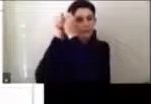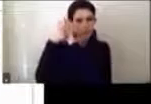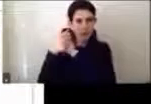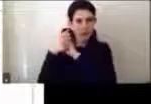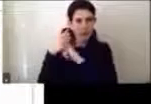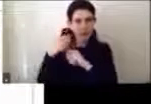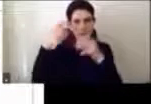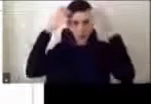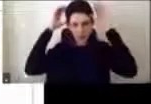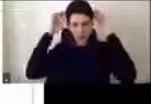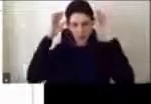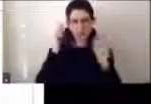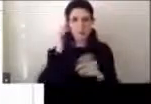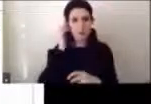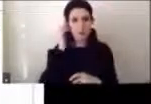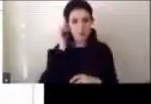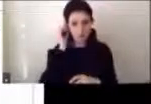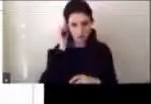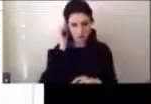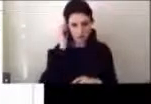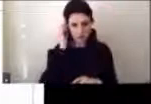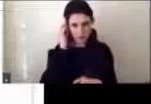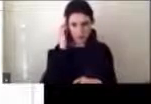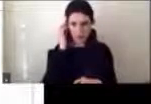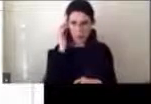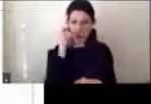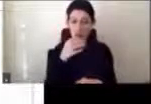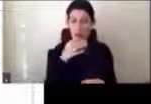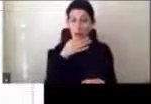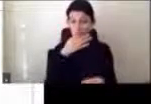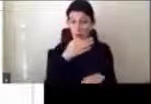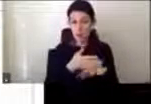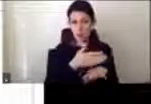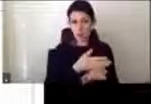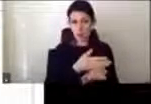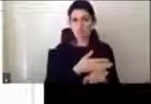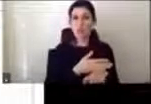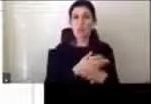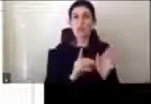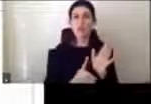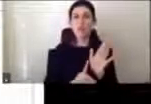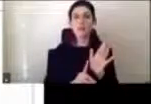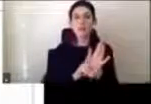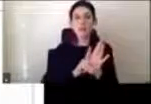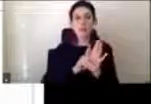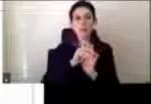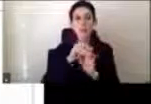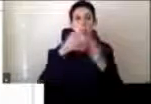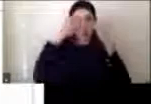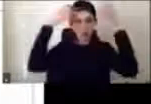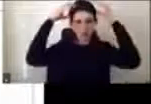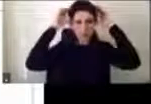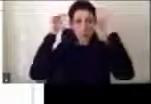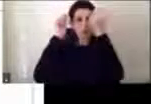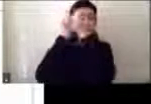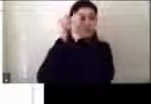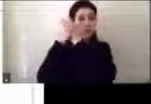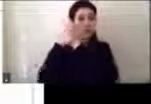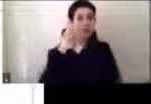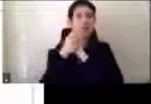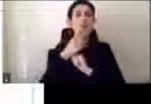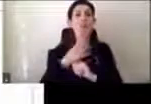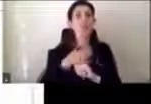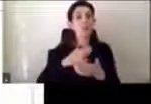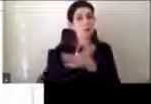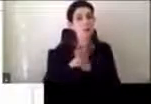Como decíamos, el desarrollo, esta neuroplasticidad se da a través de toda la vida, tiene que ver con